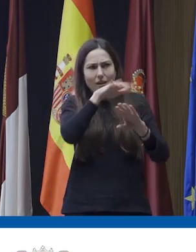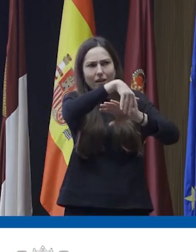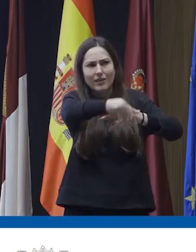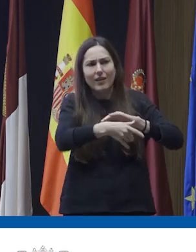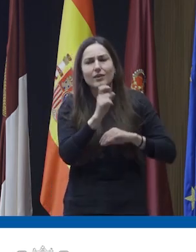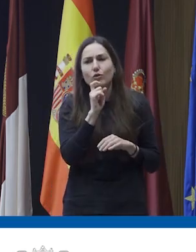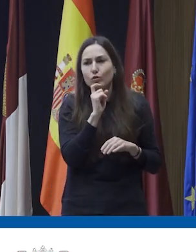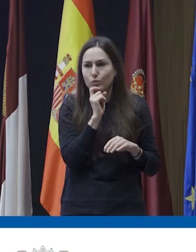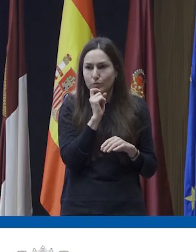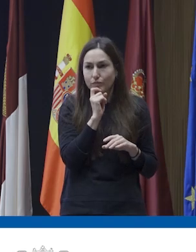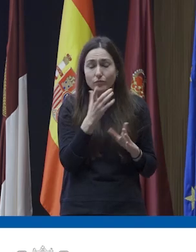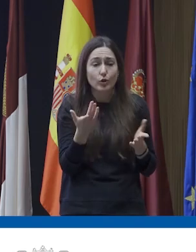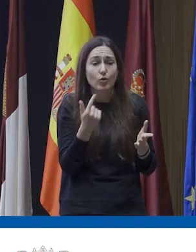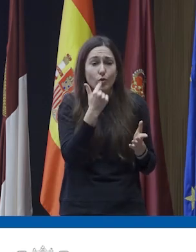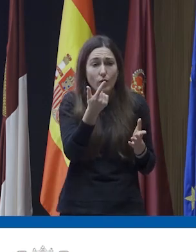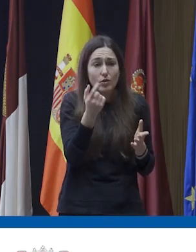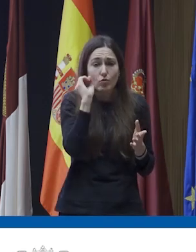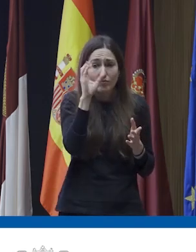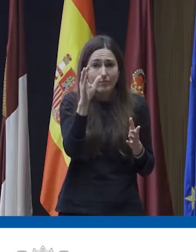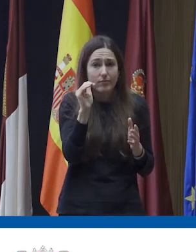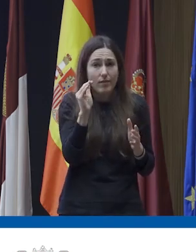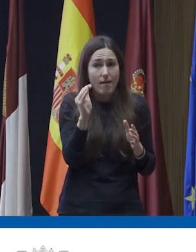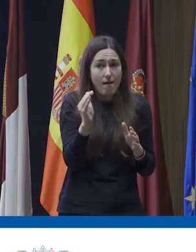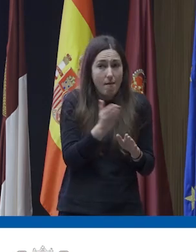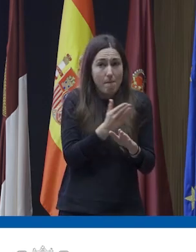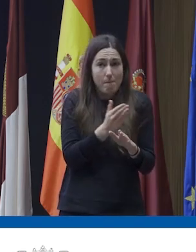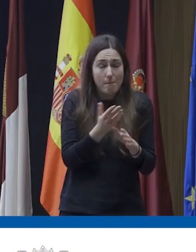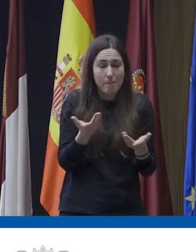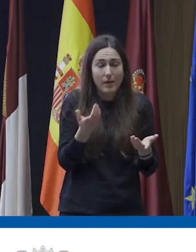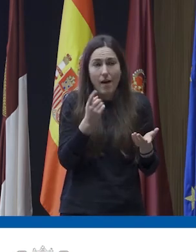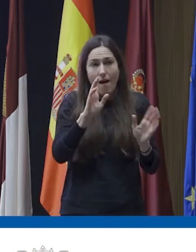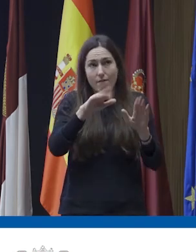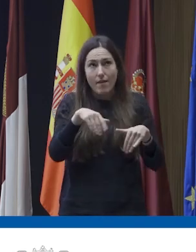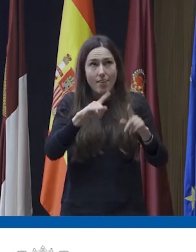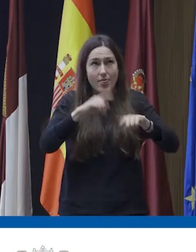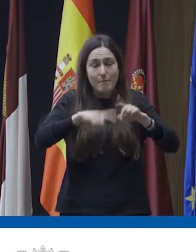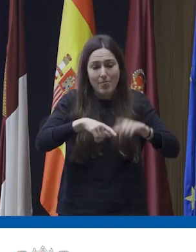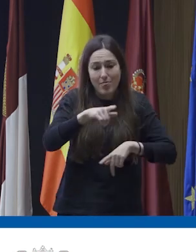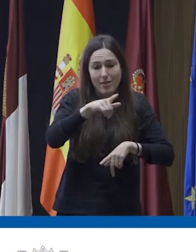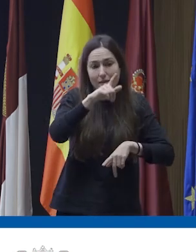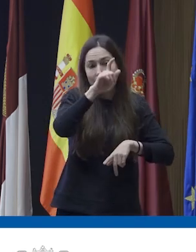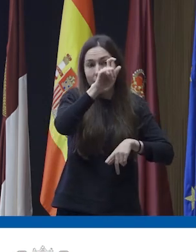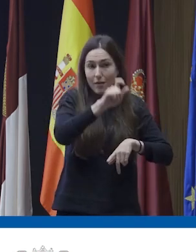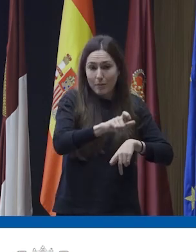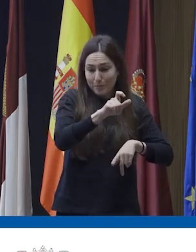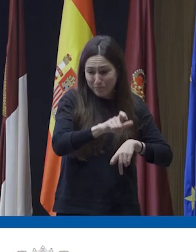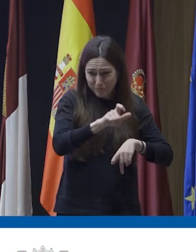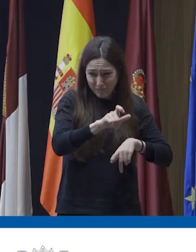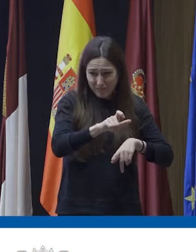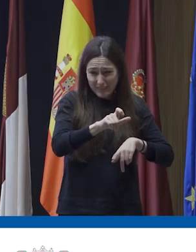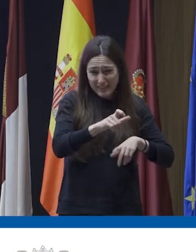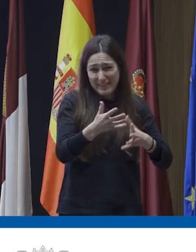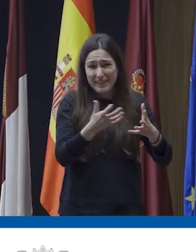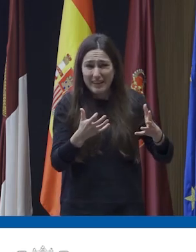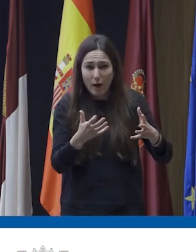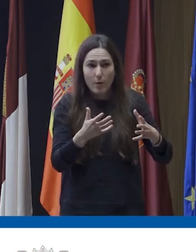Pues es lo que he estado explicando al principio. Depende del estado de la gravedad del paciente, Depende de la patología, del estado basal